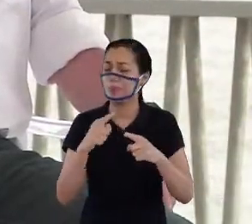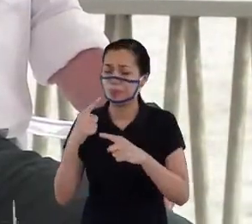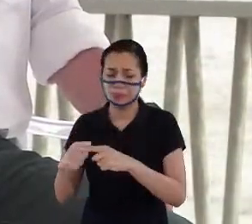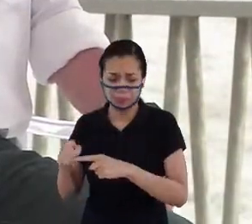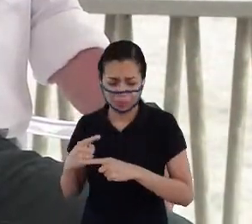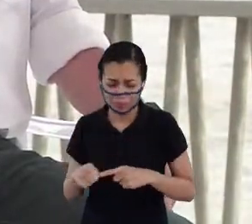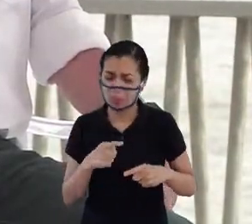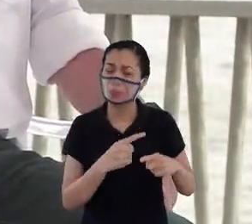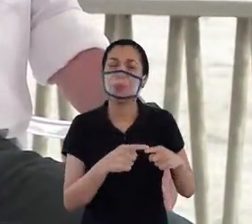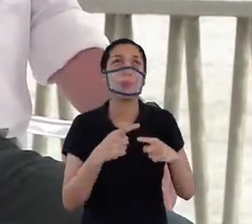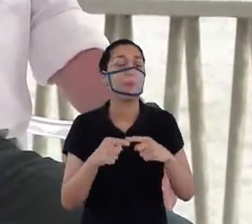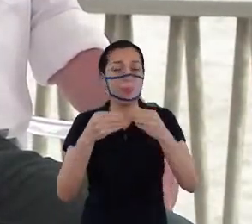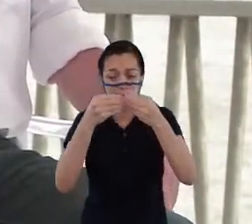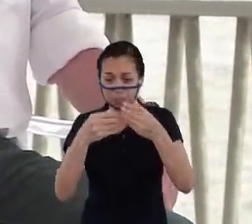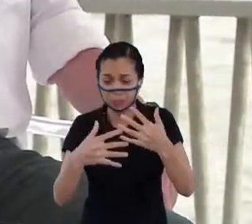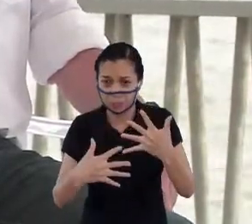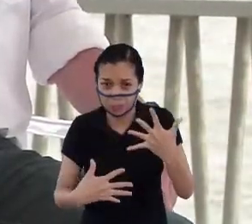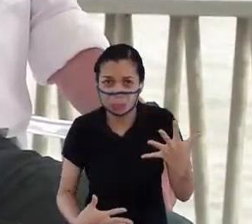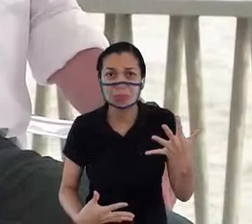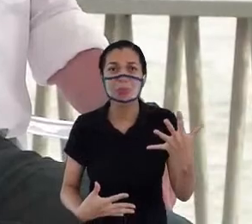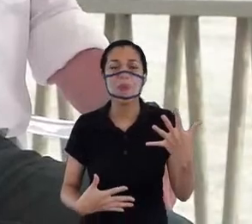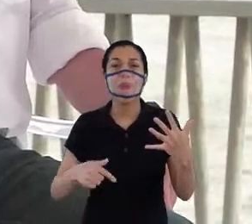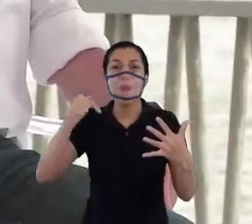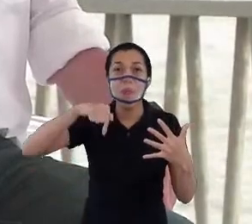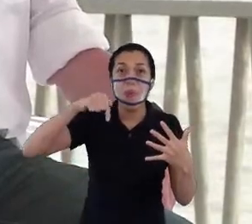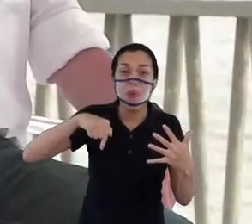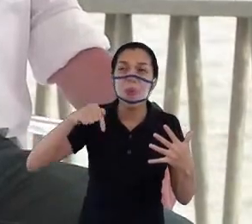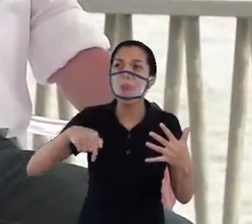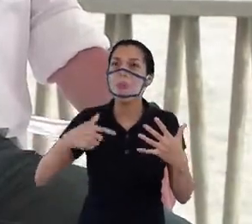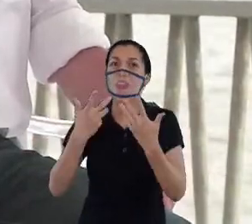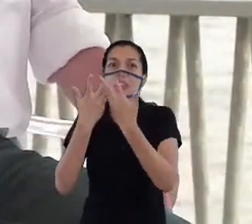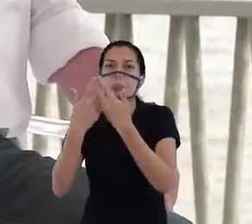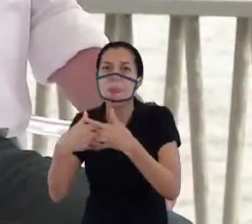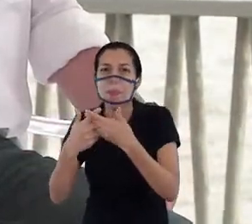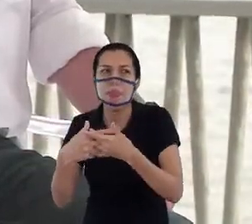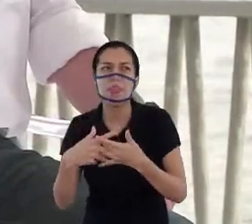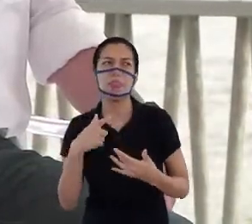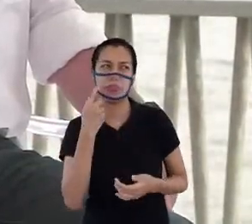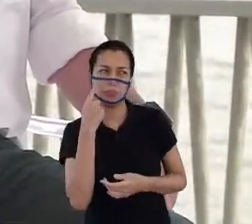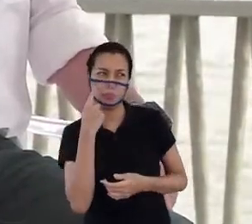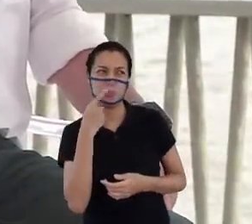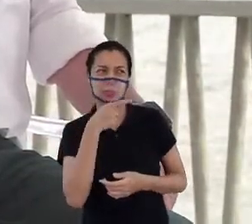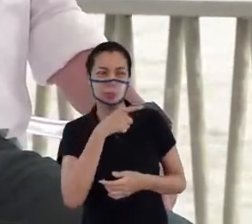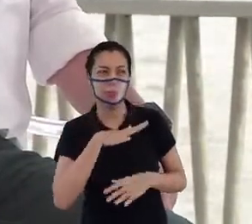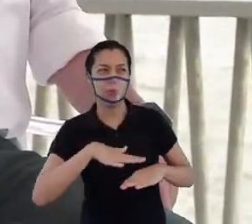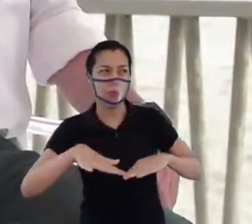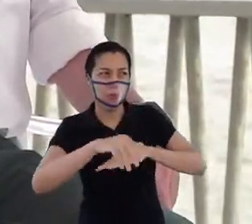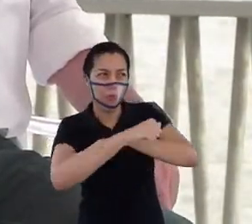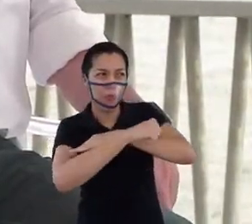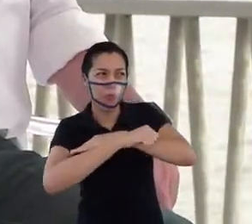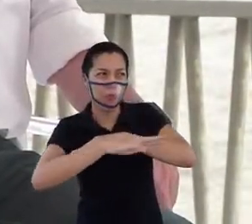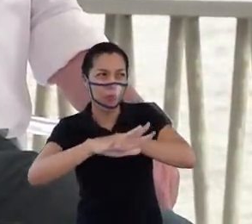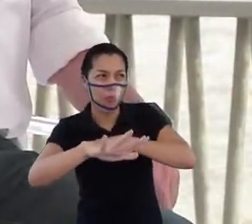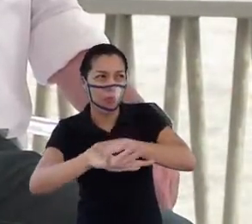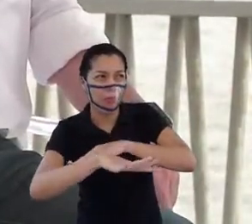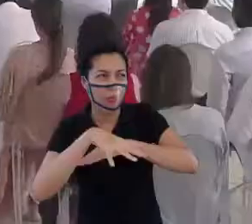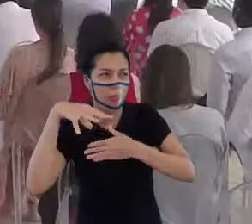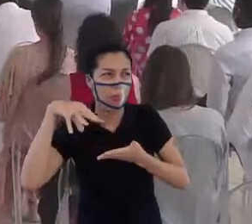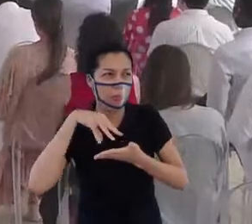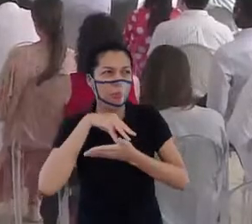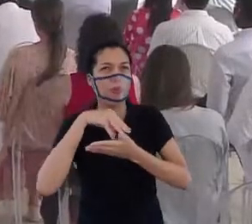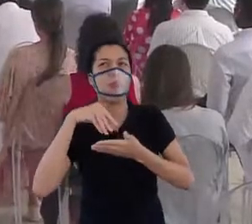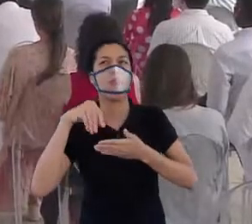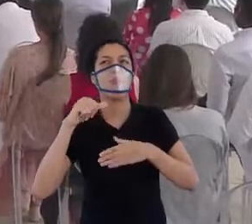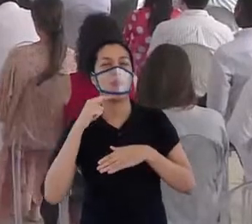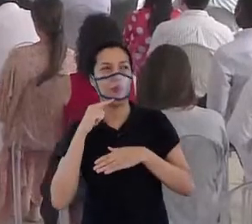Y si seguimos, vemos cómo hoy los inversionistas ya están viendo en esa zona costera cómo el